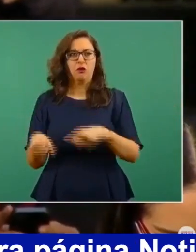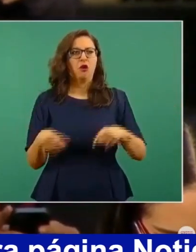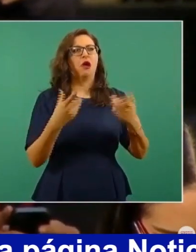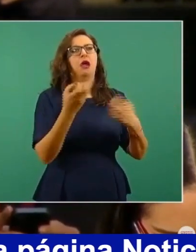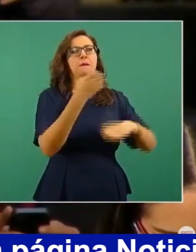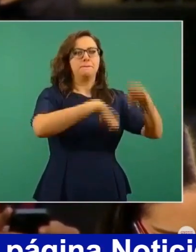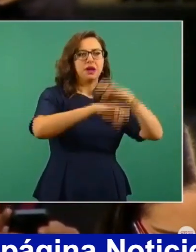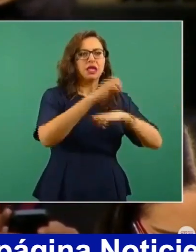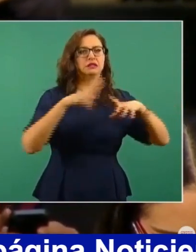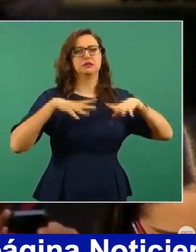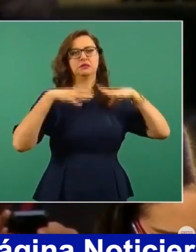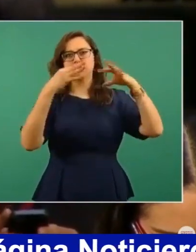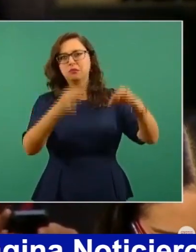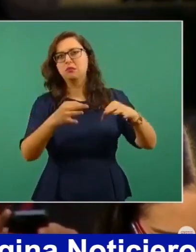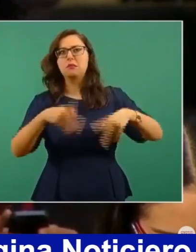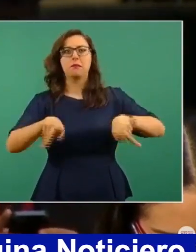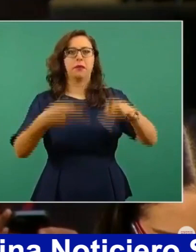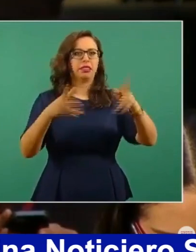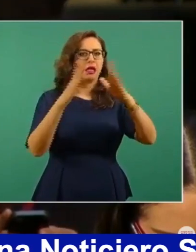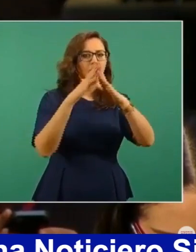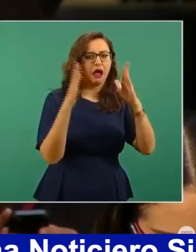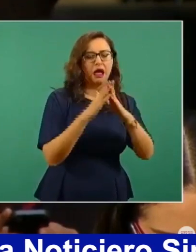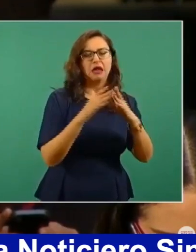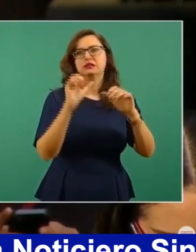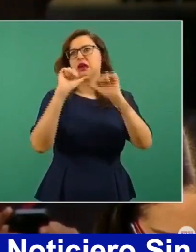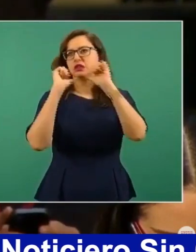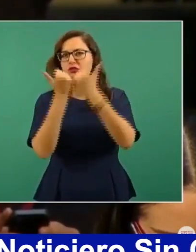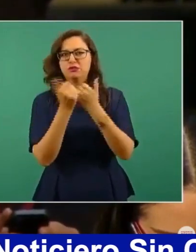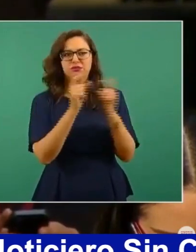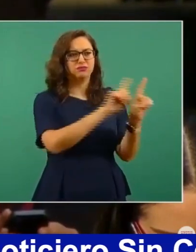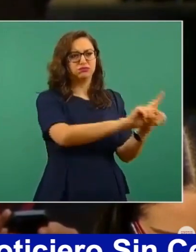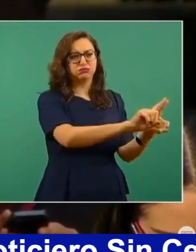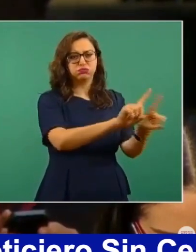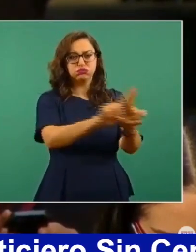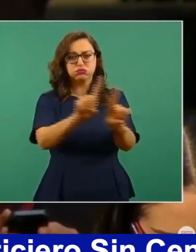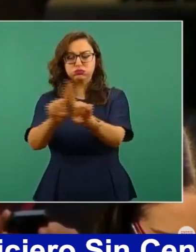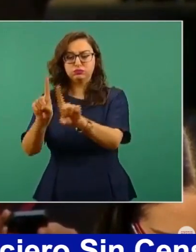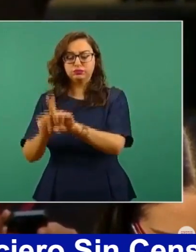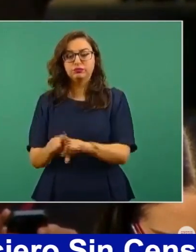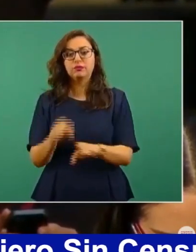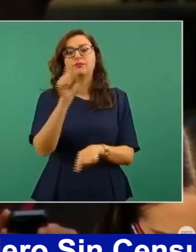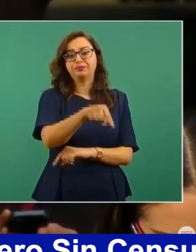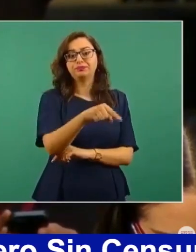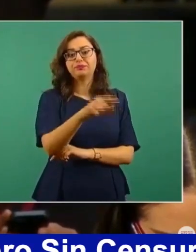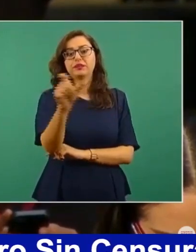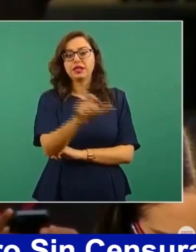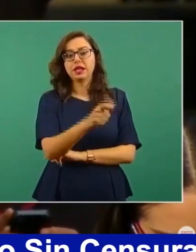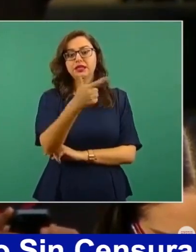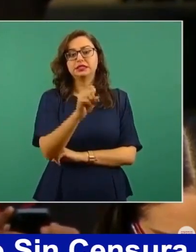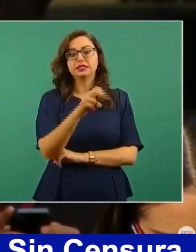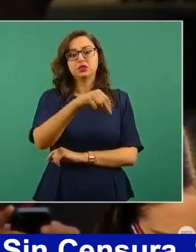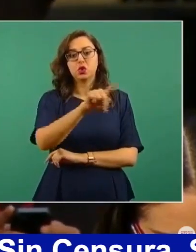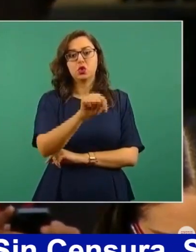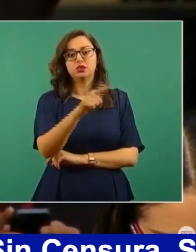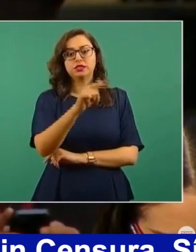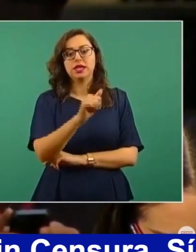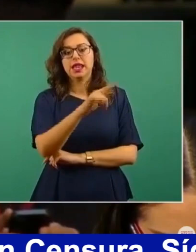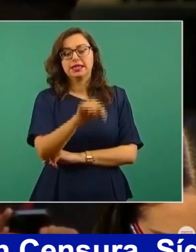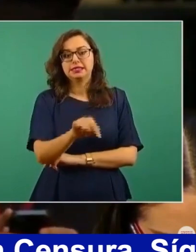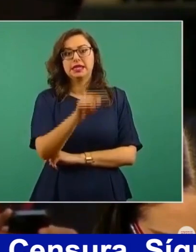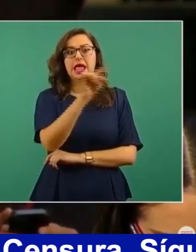fundaciones, asociaciones civiles, y al propio Claudio X. González Guajardo y a su padre, Claudio X. González